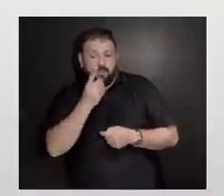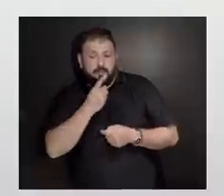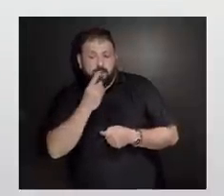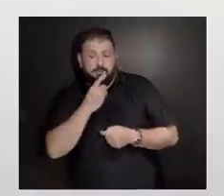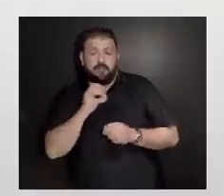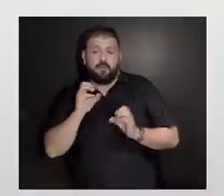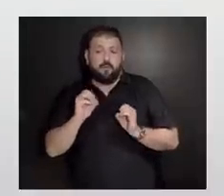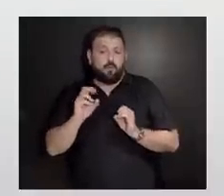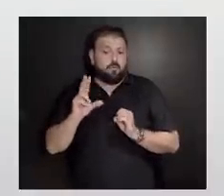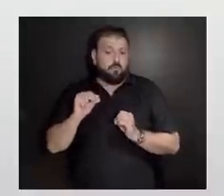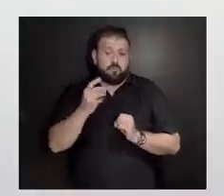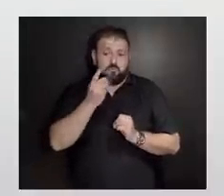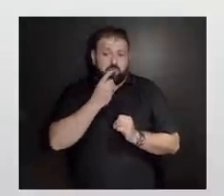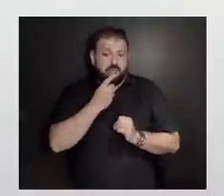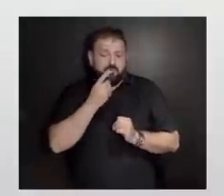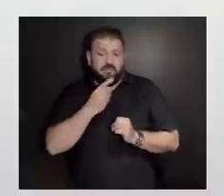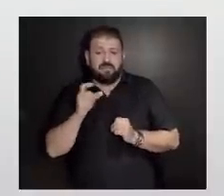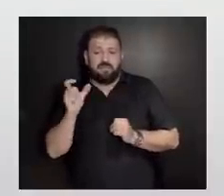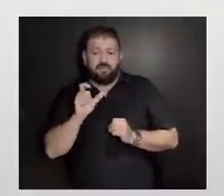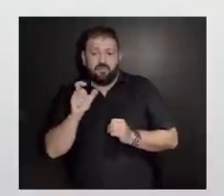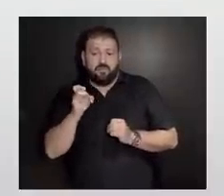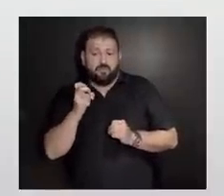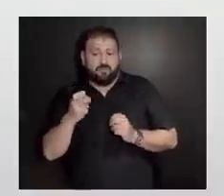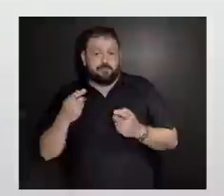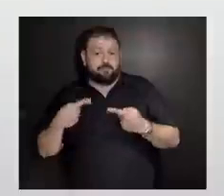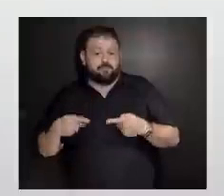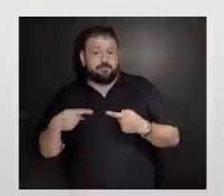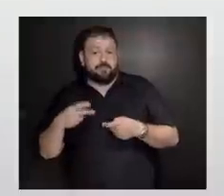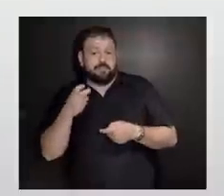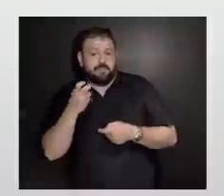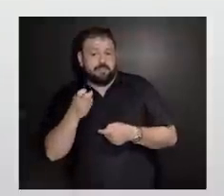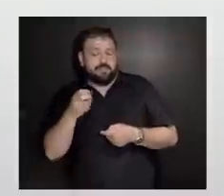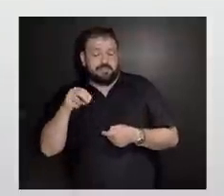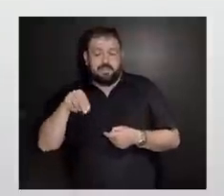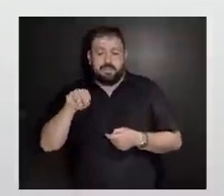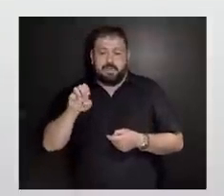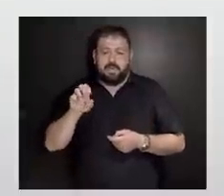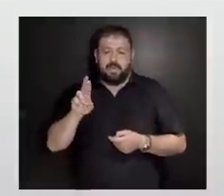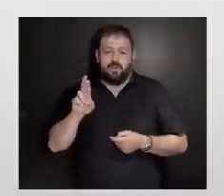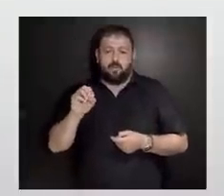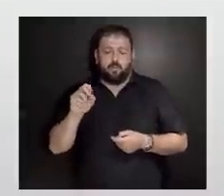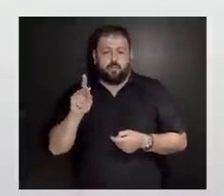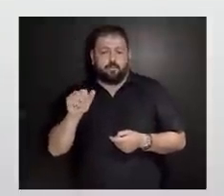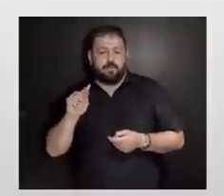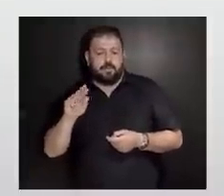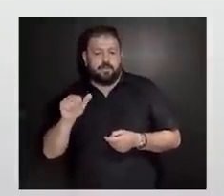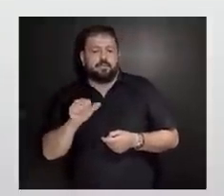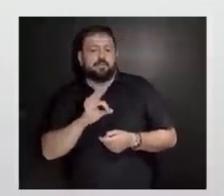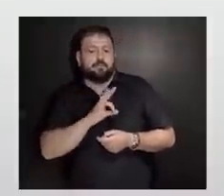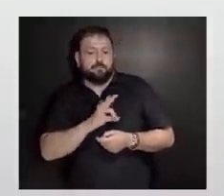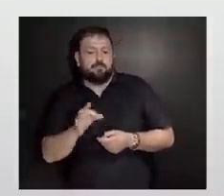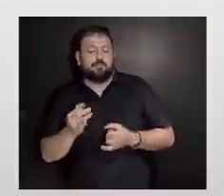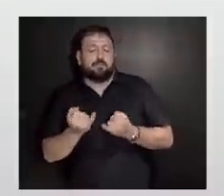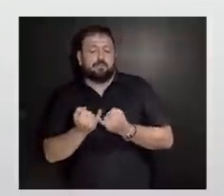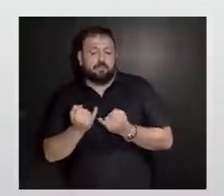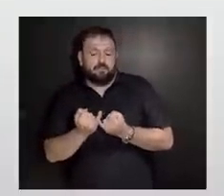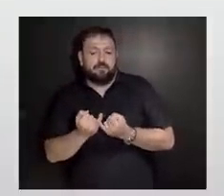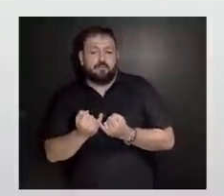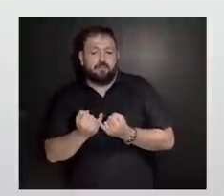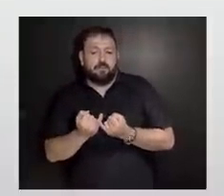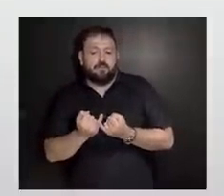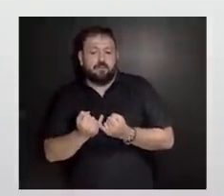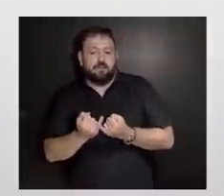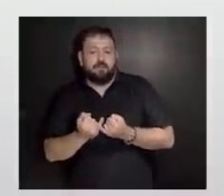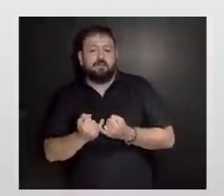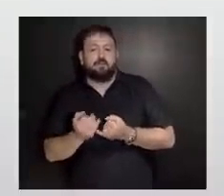síntomas. Y en el caso de esta condición, las neuropatías sería algo pues que ya nos indica que vivimos con